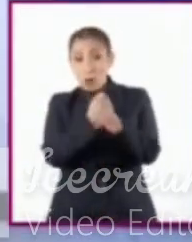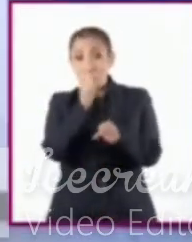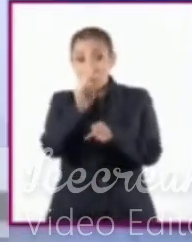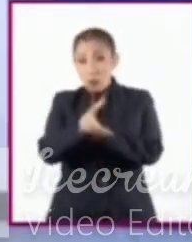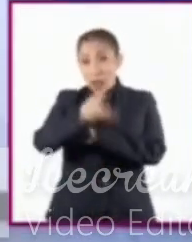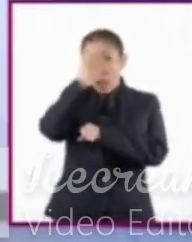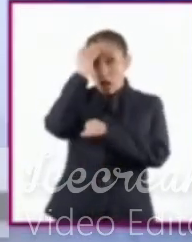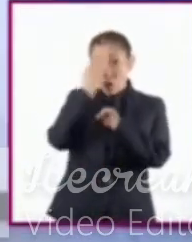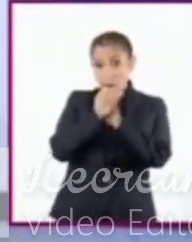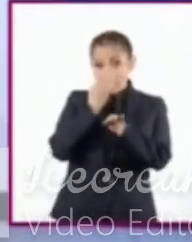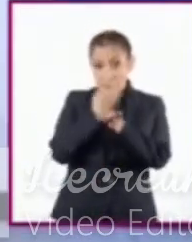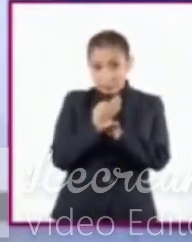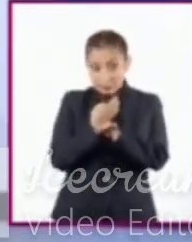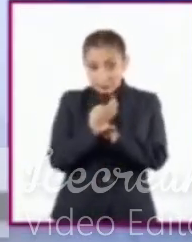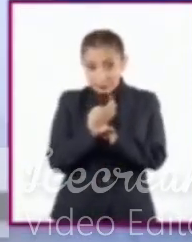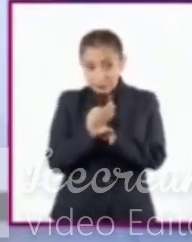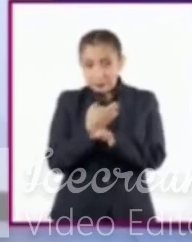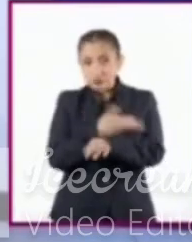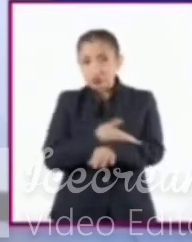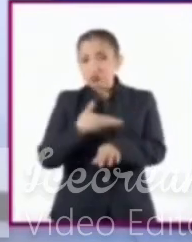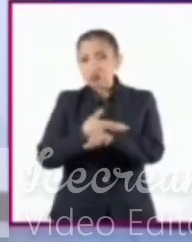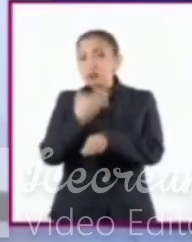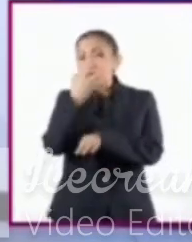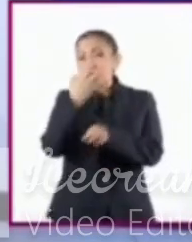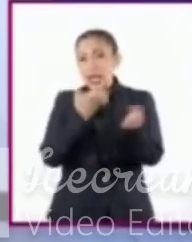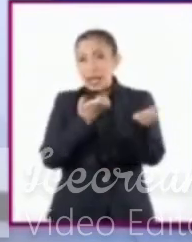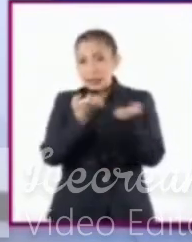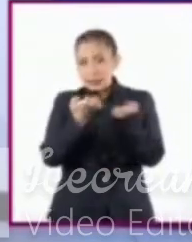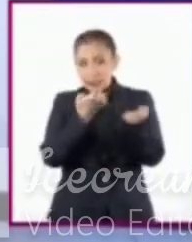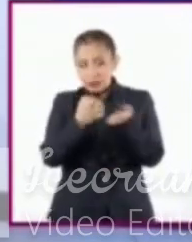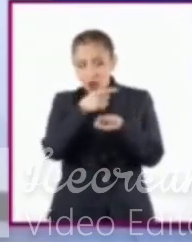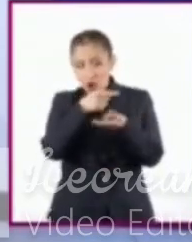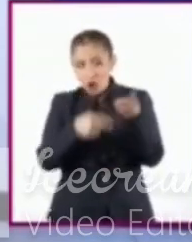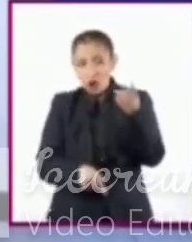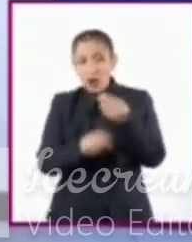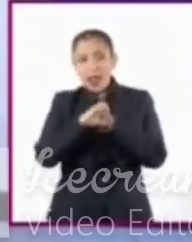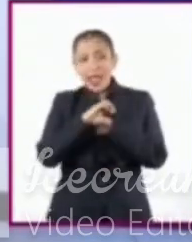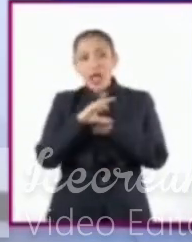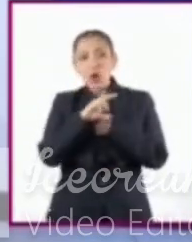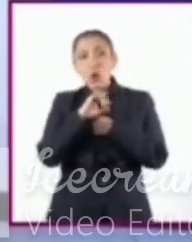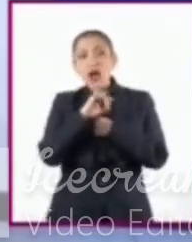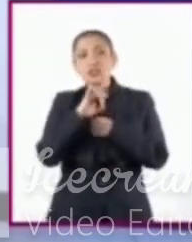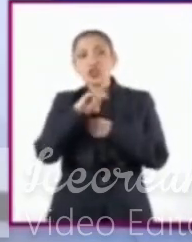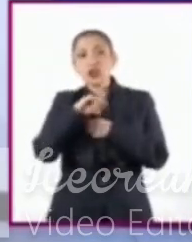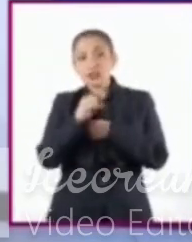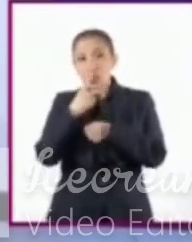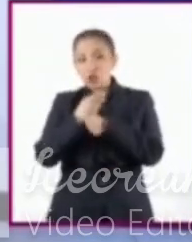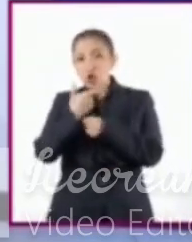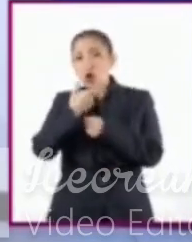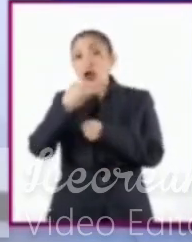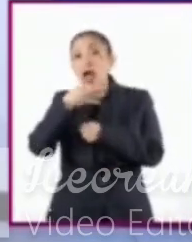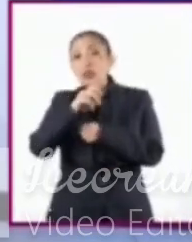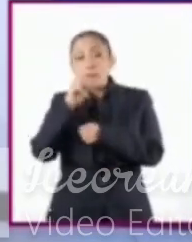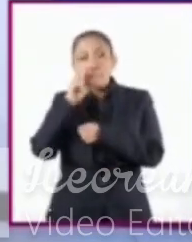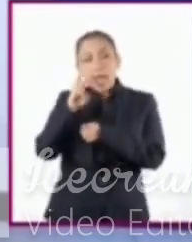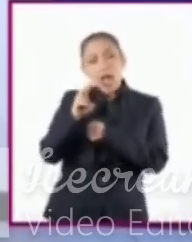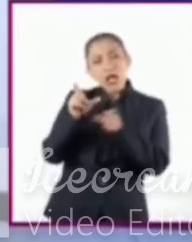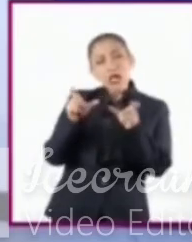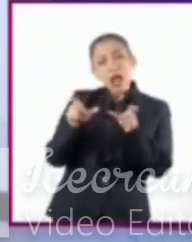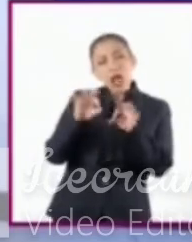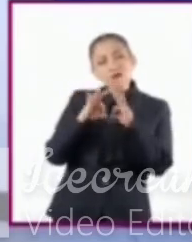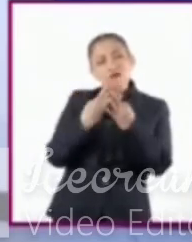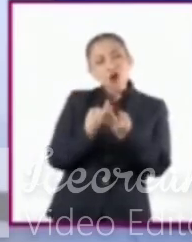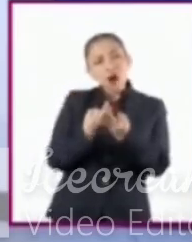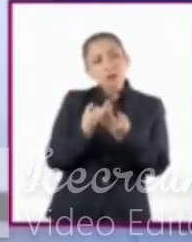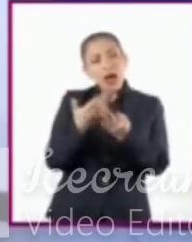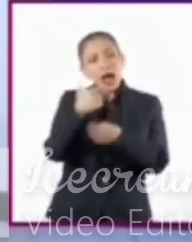aprendido. Resuelvan los siguientes ejercicios de ecuaciones de segundo grado, considerando identificar la